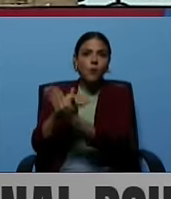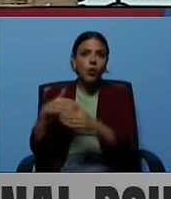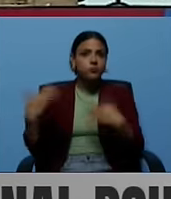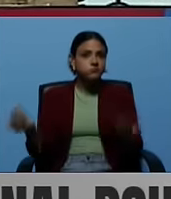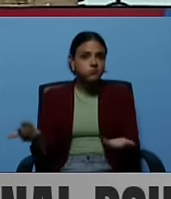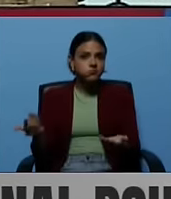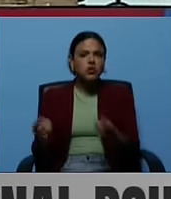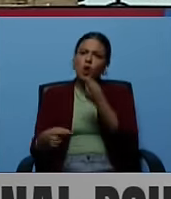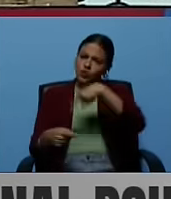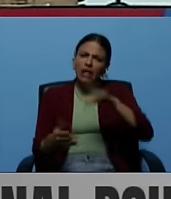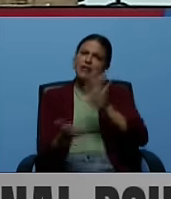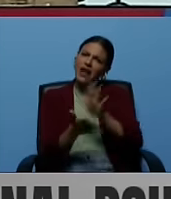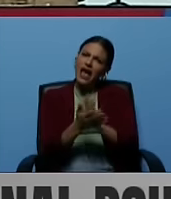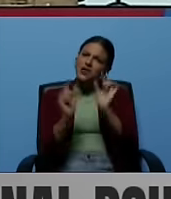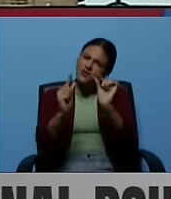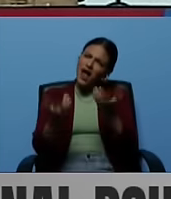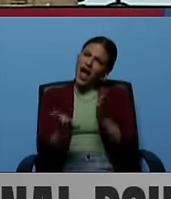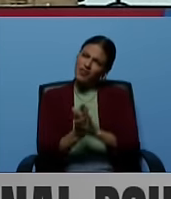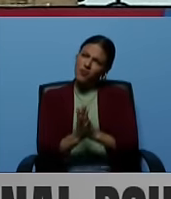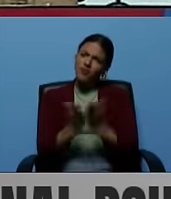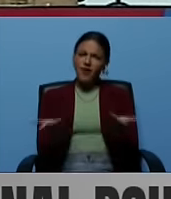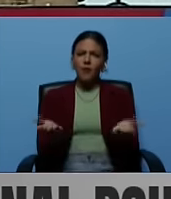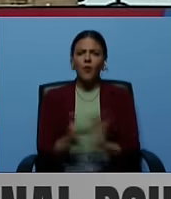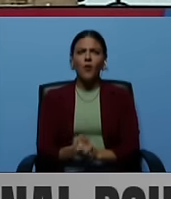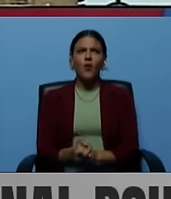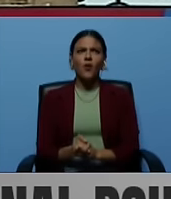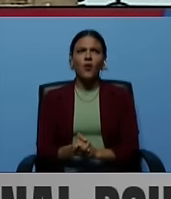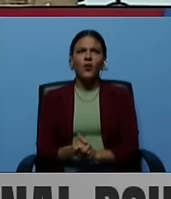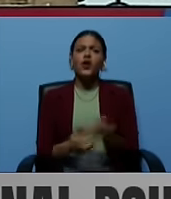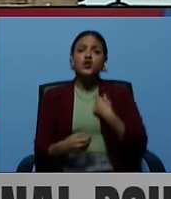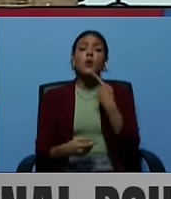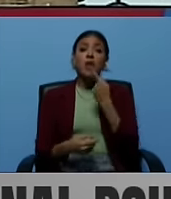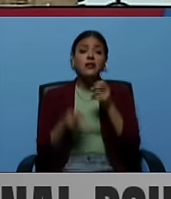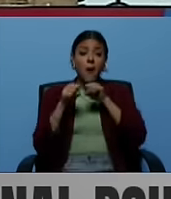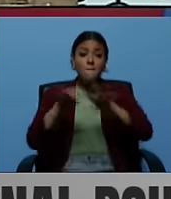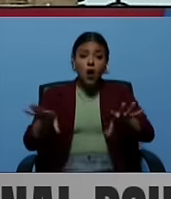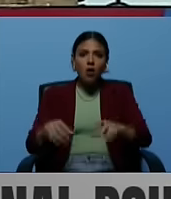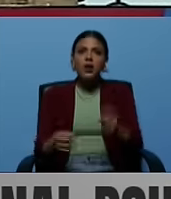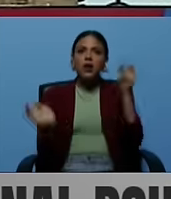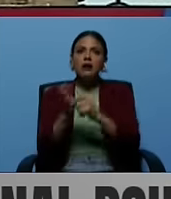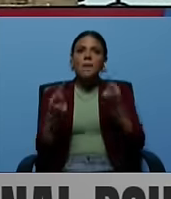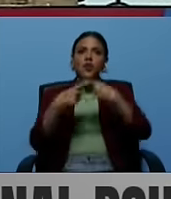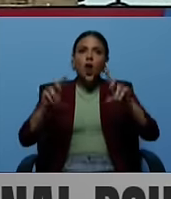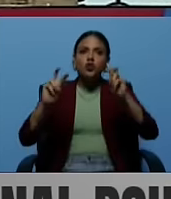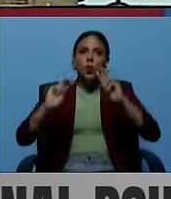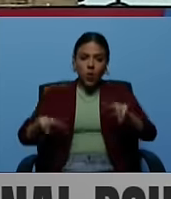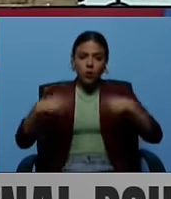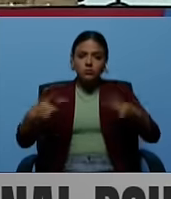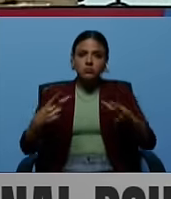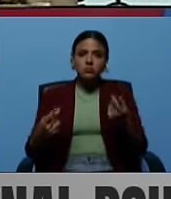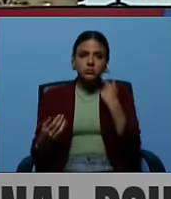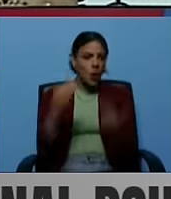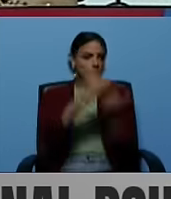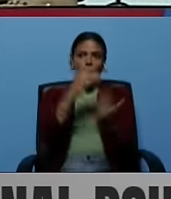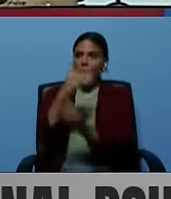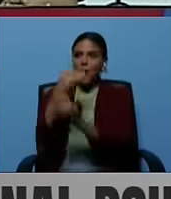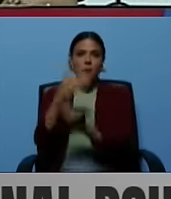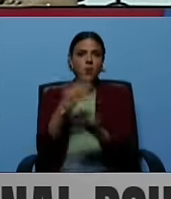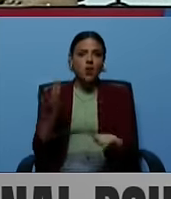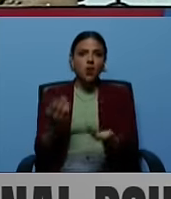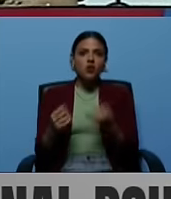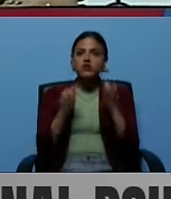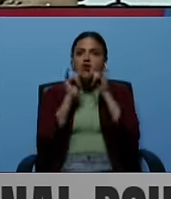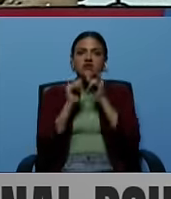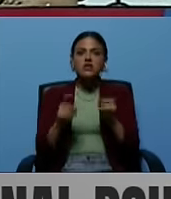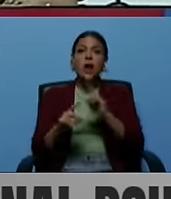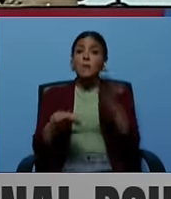Quédense quietos un rato, ¿vale? Uno va a declarar una cosa y entonces sale otra. Porque ya la anterior perdió,